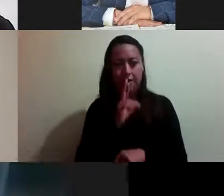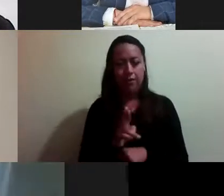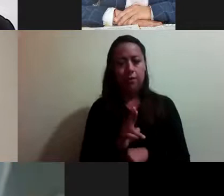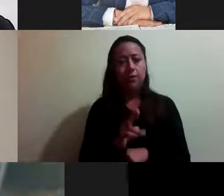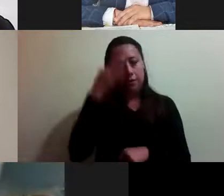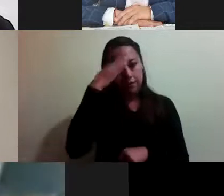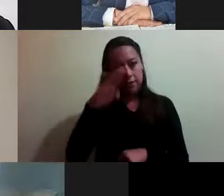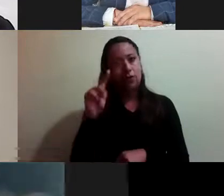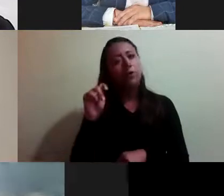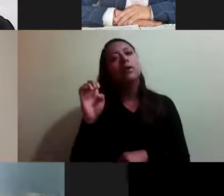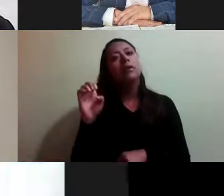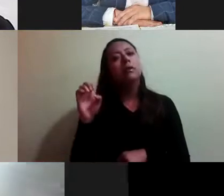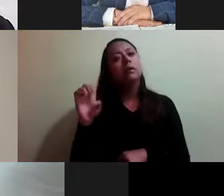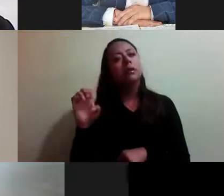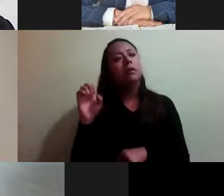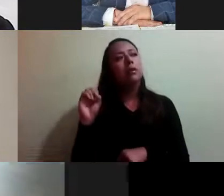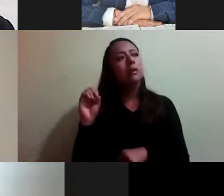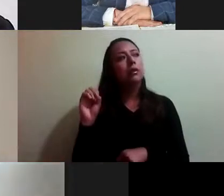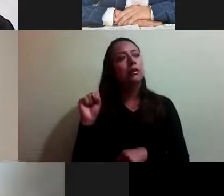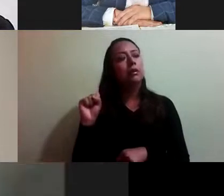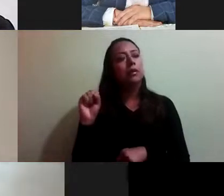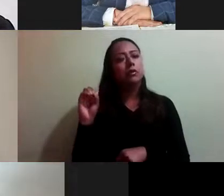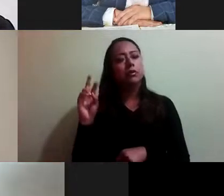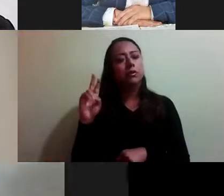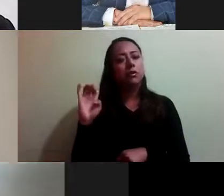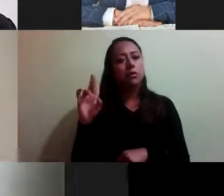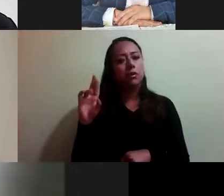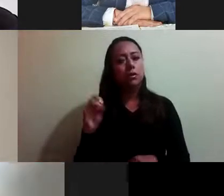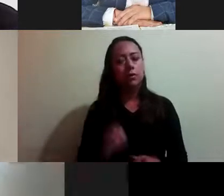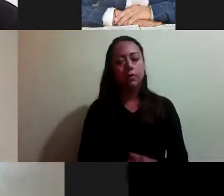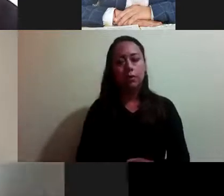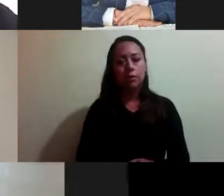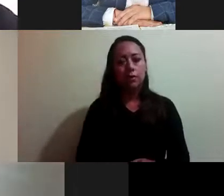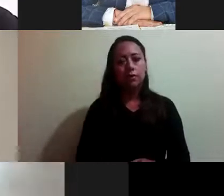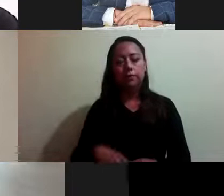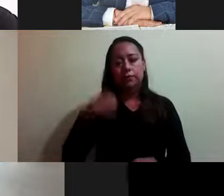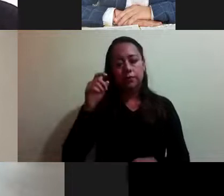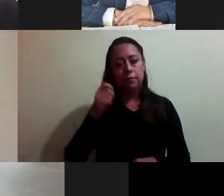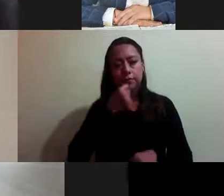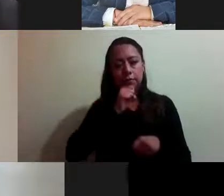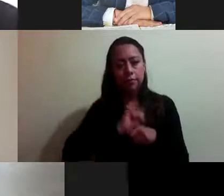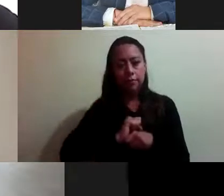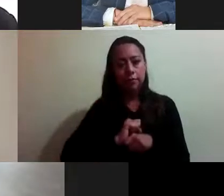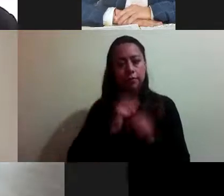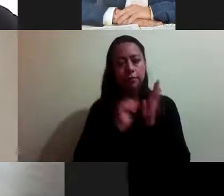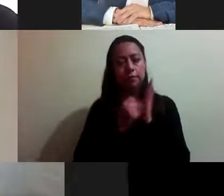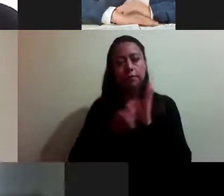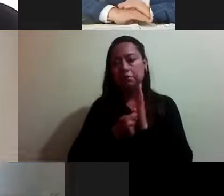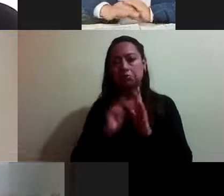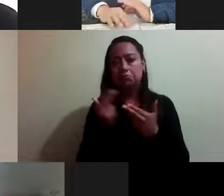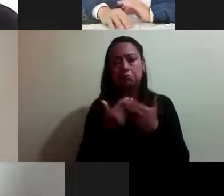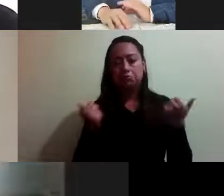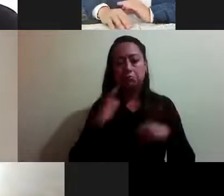la palabra o seguiría un servidor, el secretario técnico? No, nadie más ha solicitado el uso de la palabra,